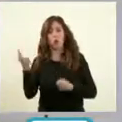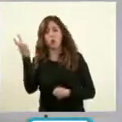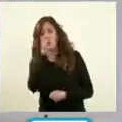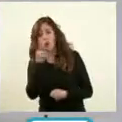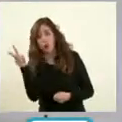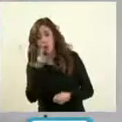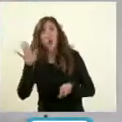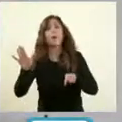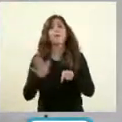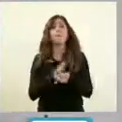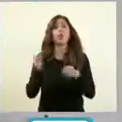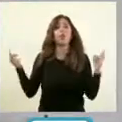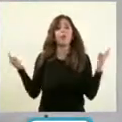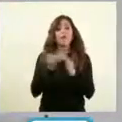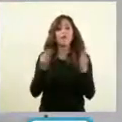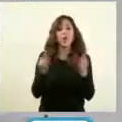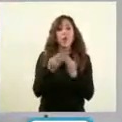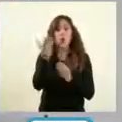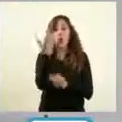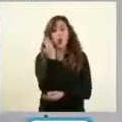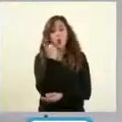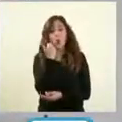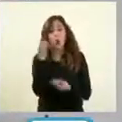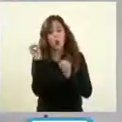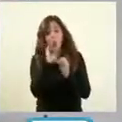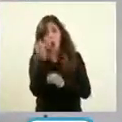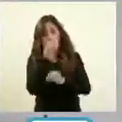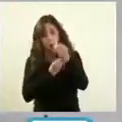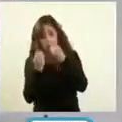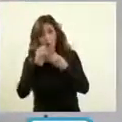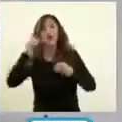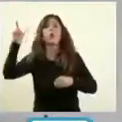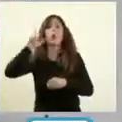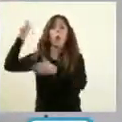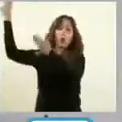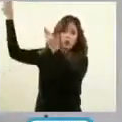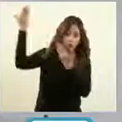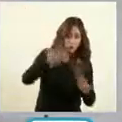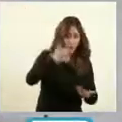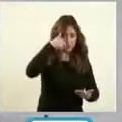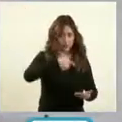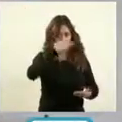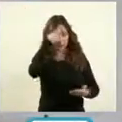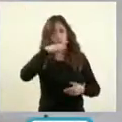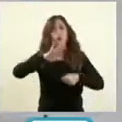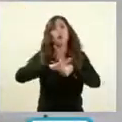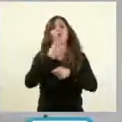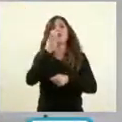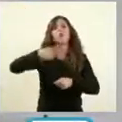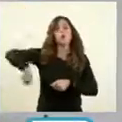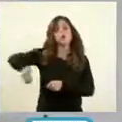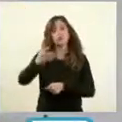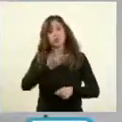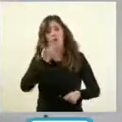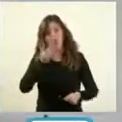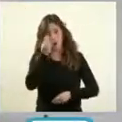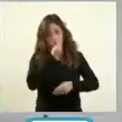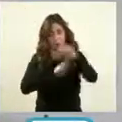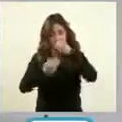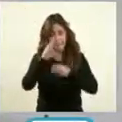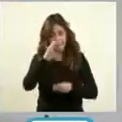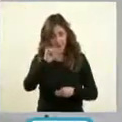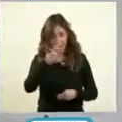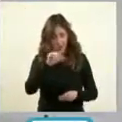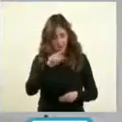comida, en Claro, el invierno. como de Y sequías, eso ¿no? llega a México y por eso tomamos bacalao, Sí, sí, sí. que no es natural porque Oye, no ¿y